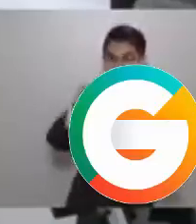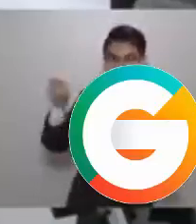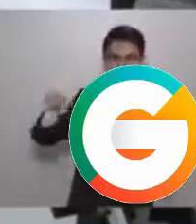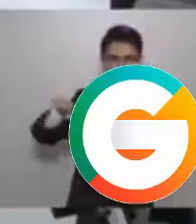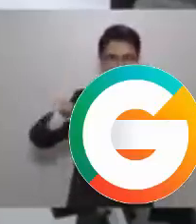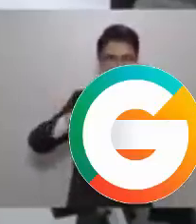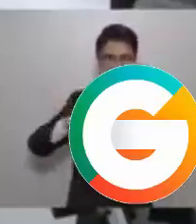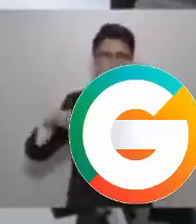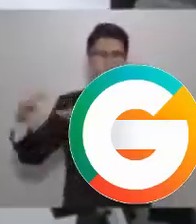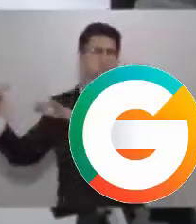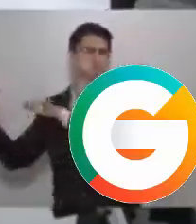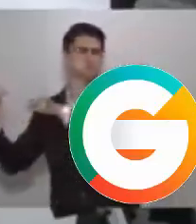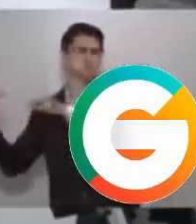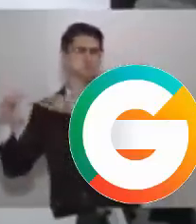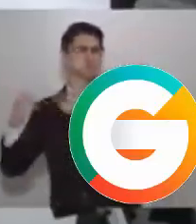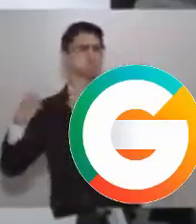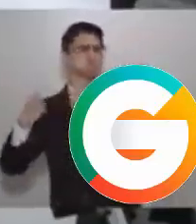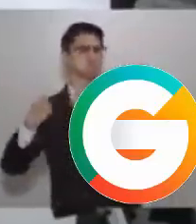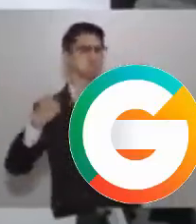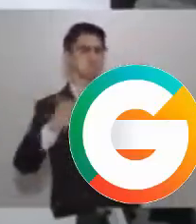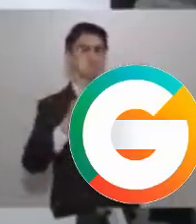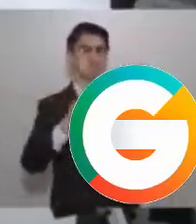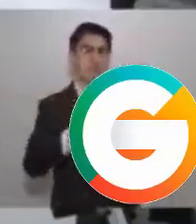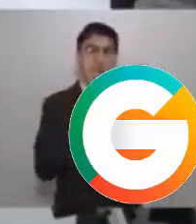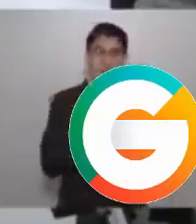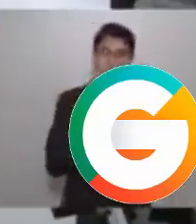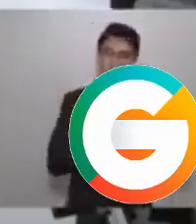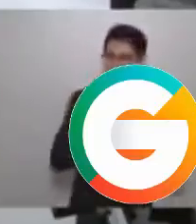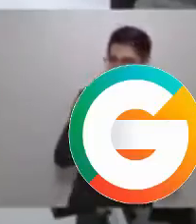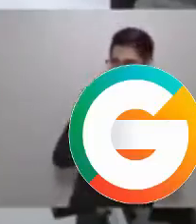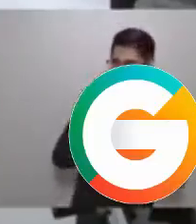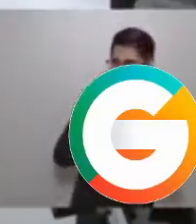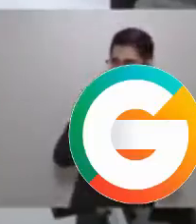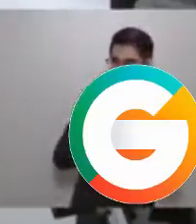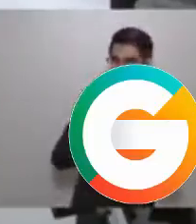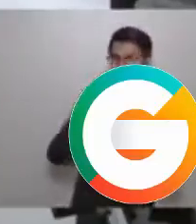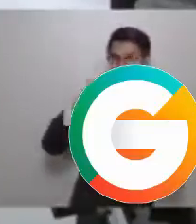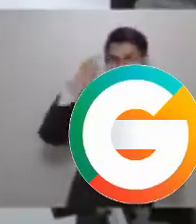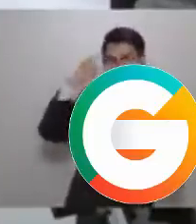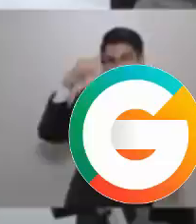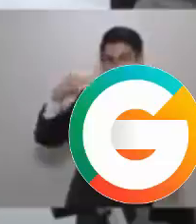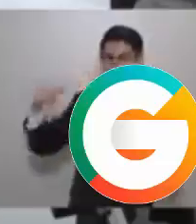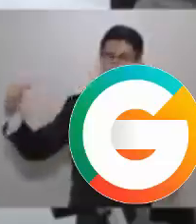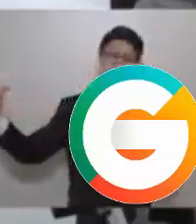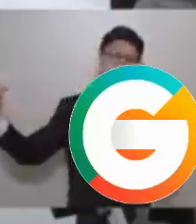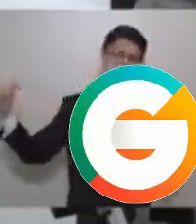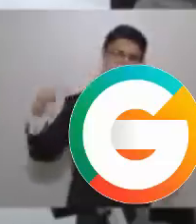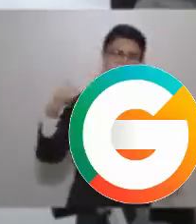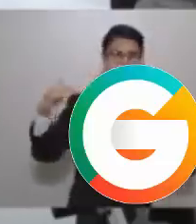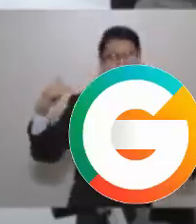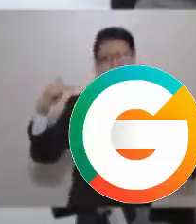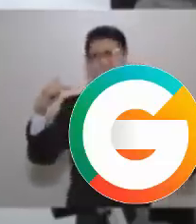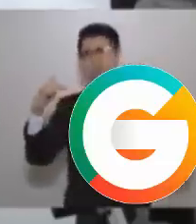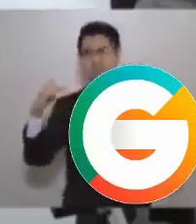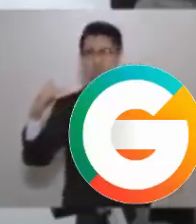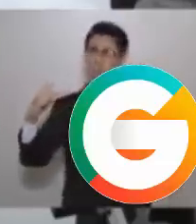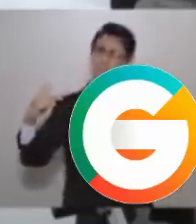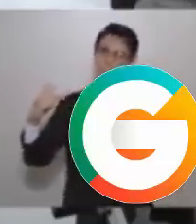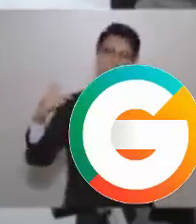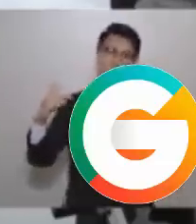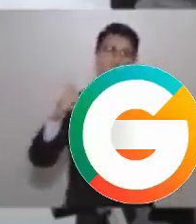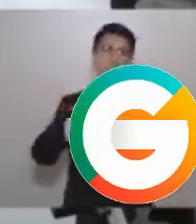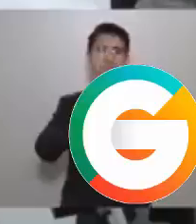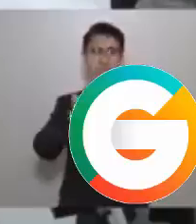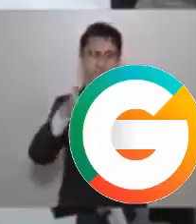alguna detonación, tal vez con propósitos diversos al de algún enfrentamiento, como a veces ocurre en convivios de ese tipo, donde